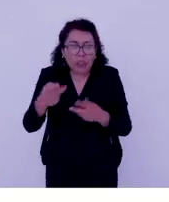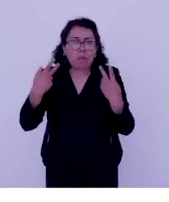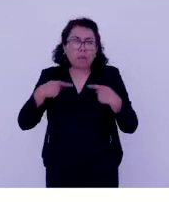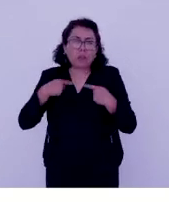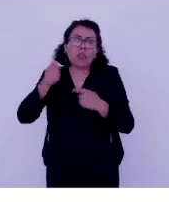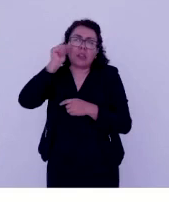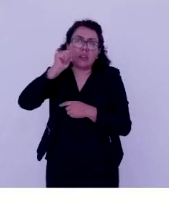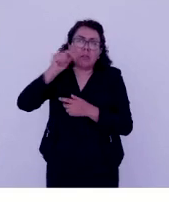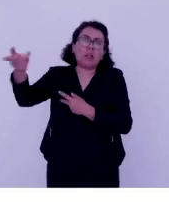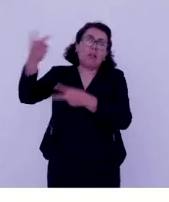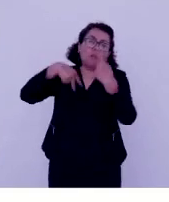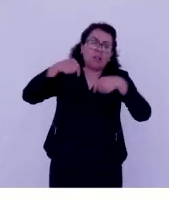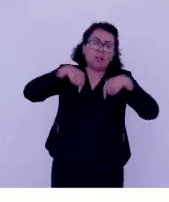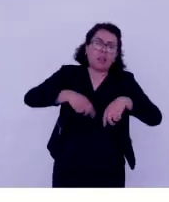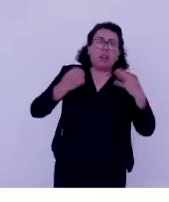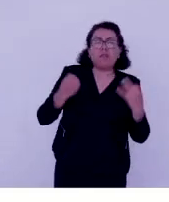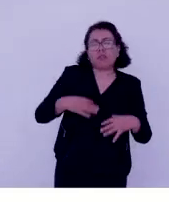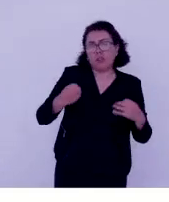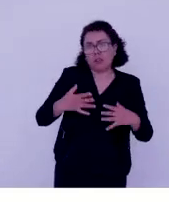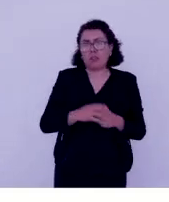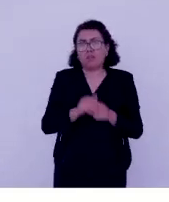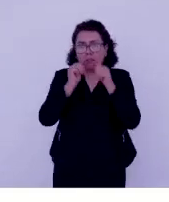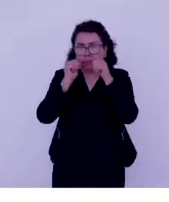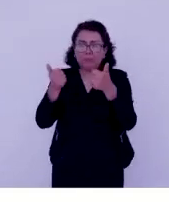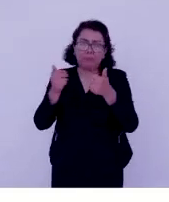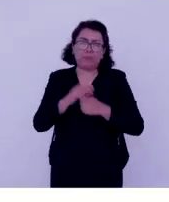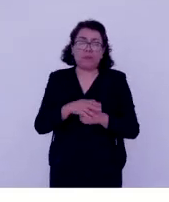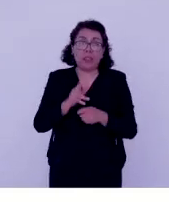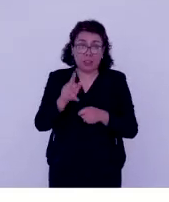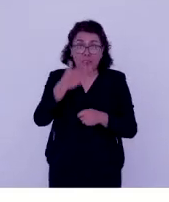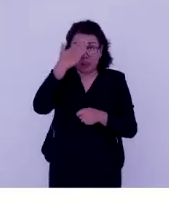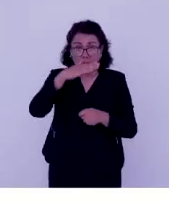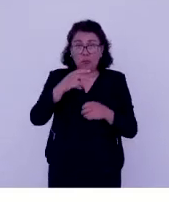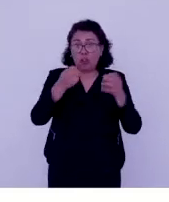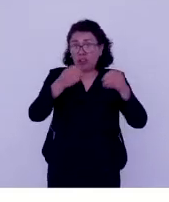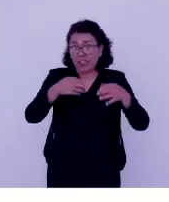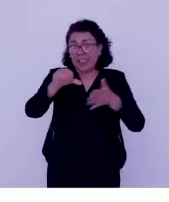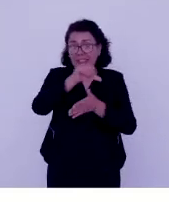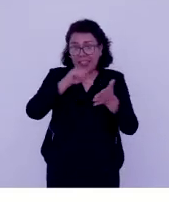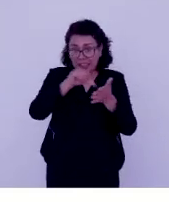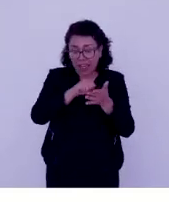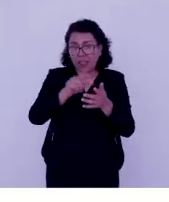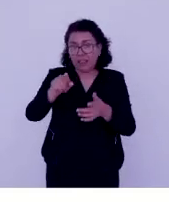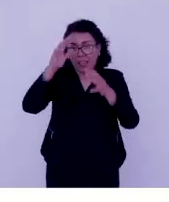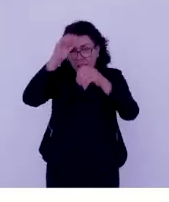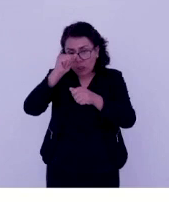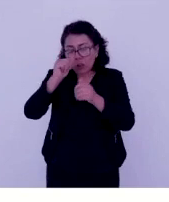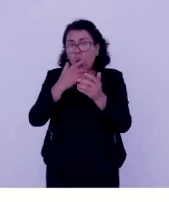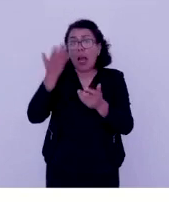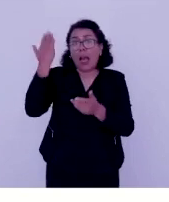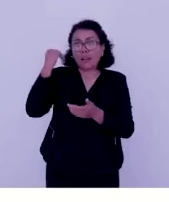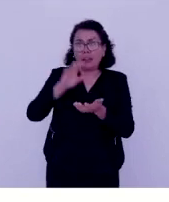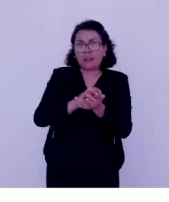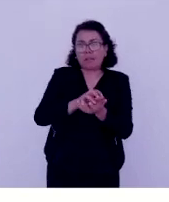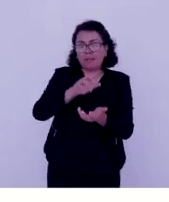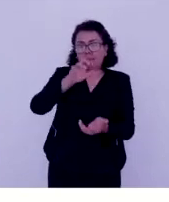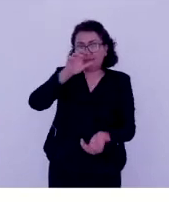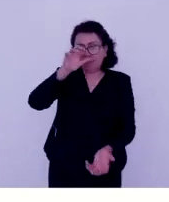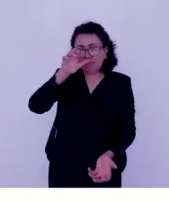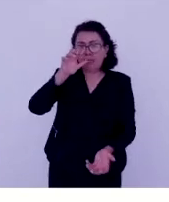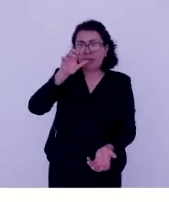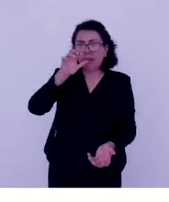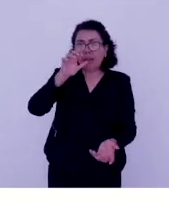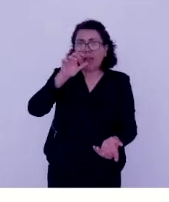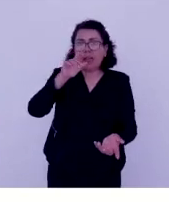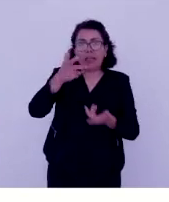nuestras oficinas lo anterior tomando en cuenta que la oficina central de consignaciones reporta un incremento del 11 en